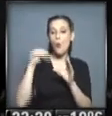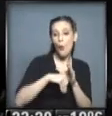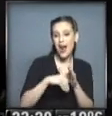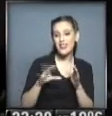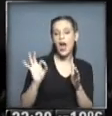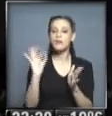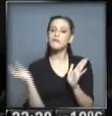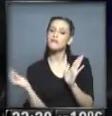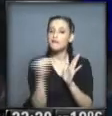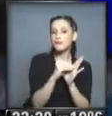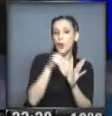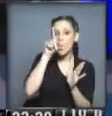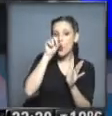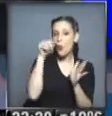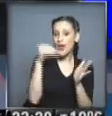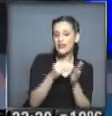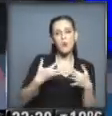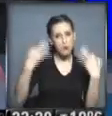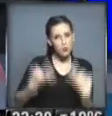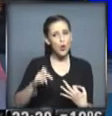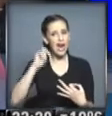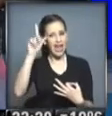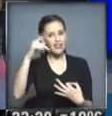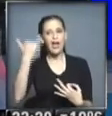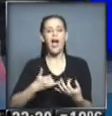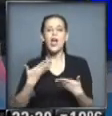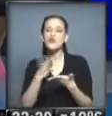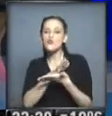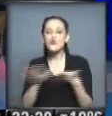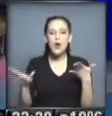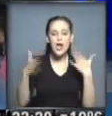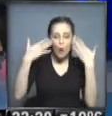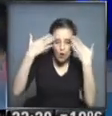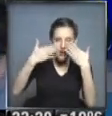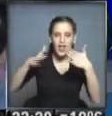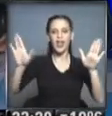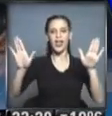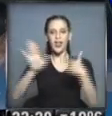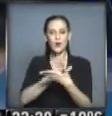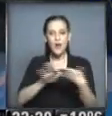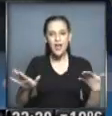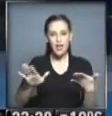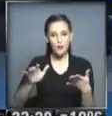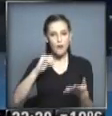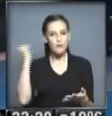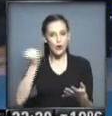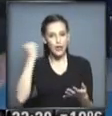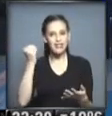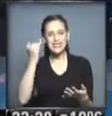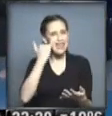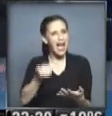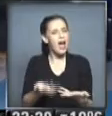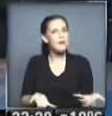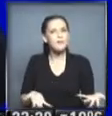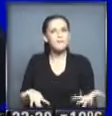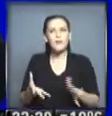o no. Muy buenas ideas que creo que están abriendo un nuevo camino y nueva serie de posibilidades para... Ya es más que arte multimedia, es